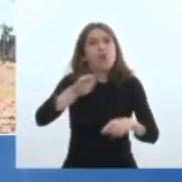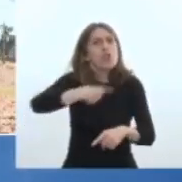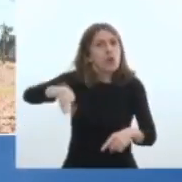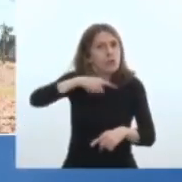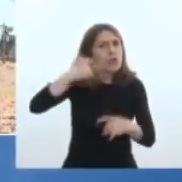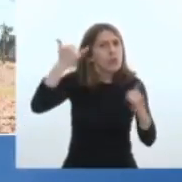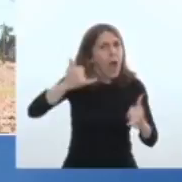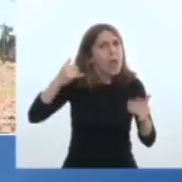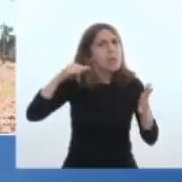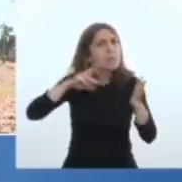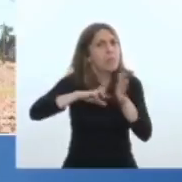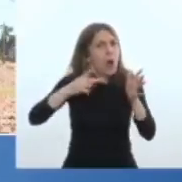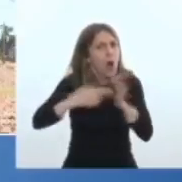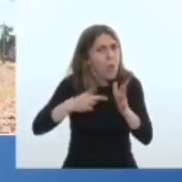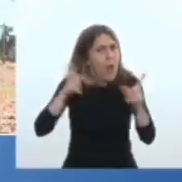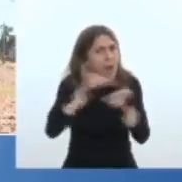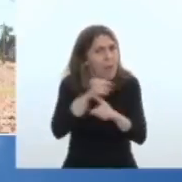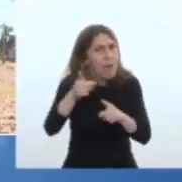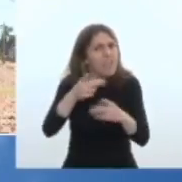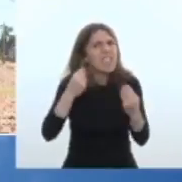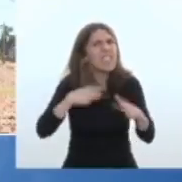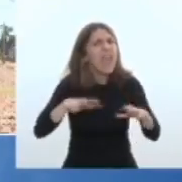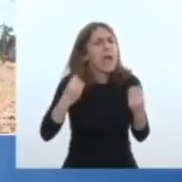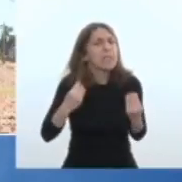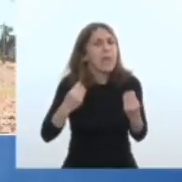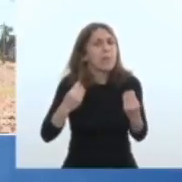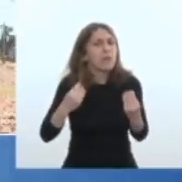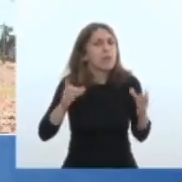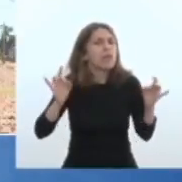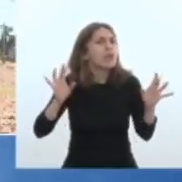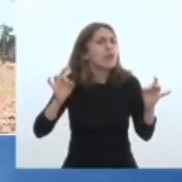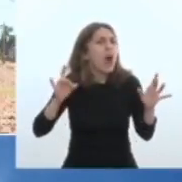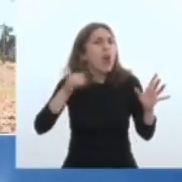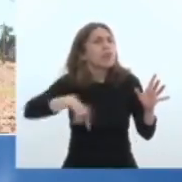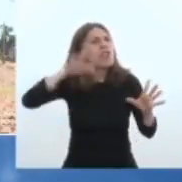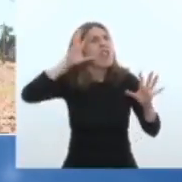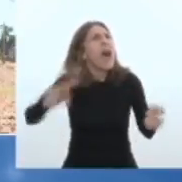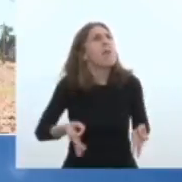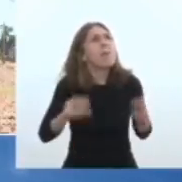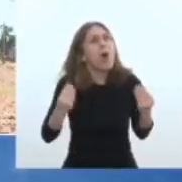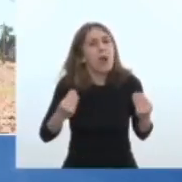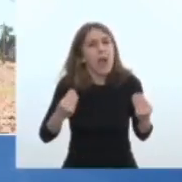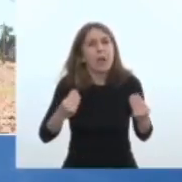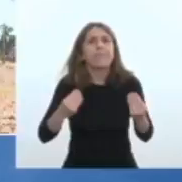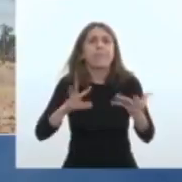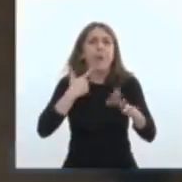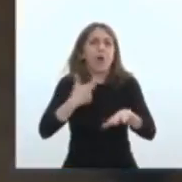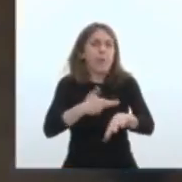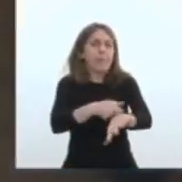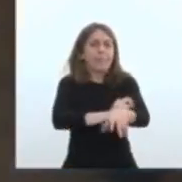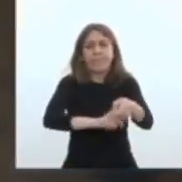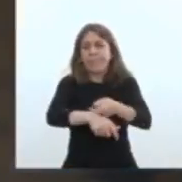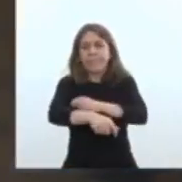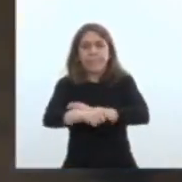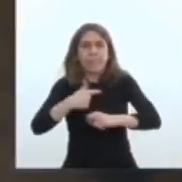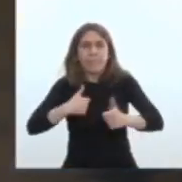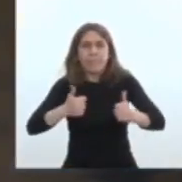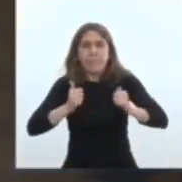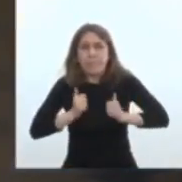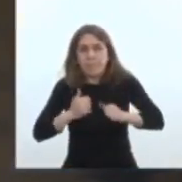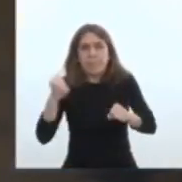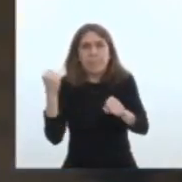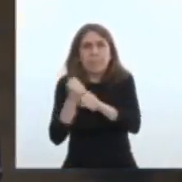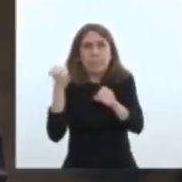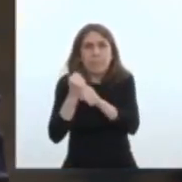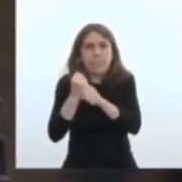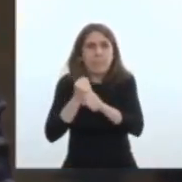crisis hacemos lo que solo sabemos hacer nos arremangamos nos